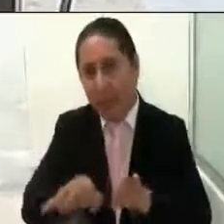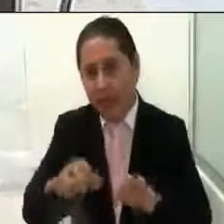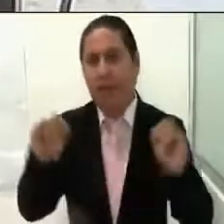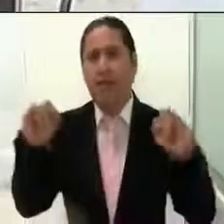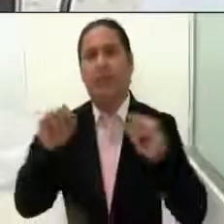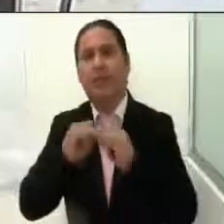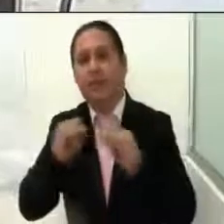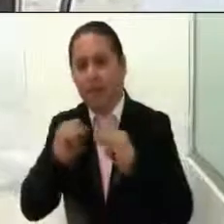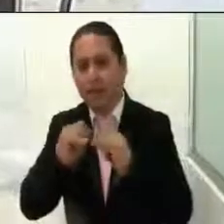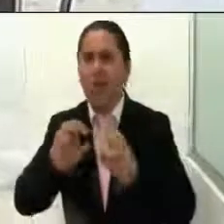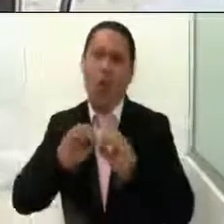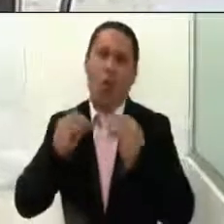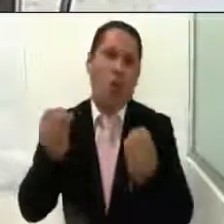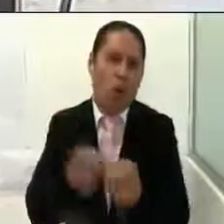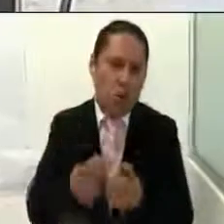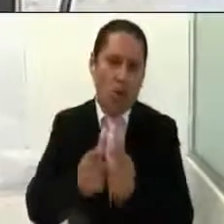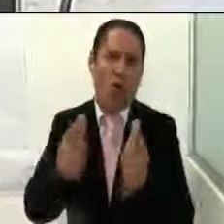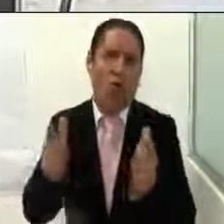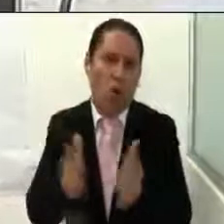y organismos públicos descentralizados